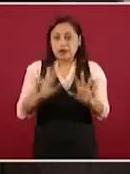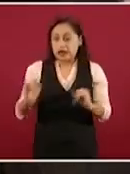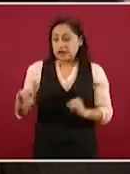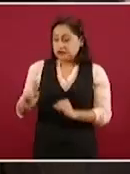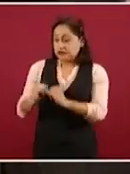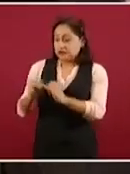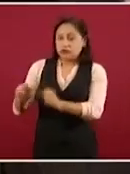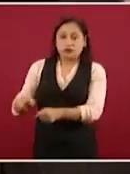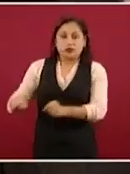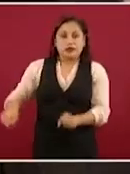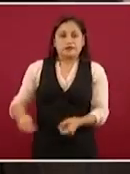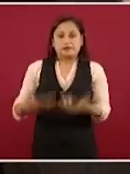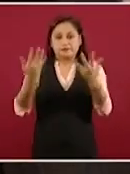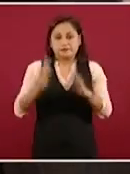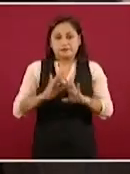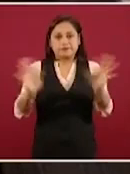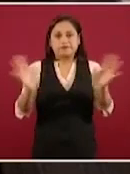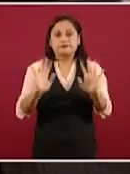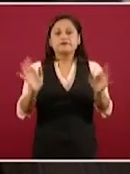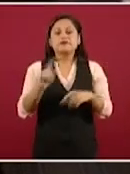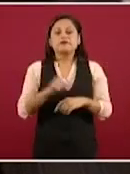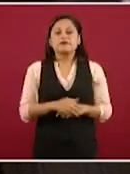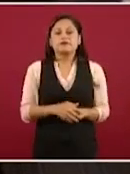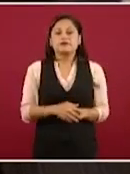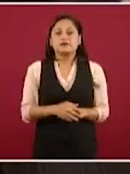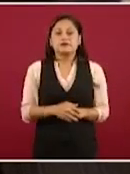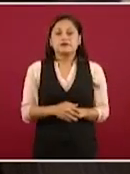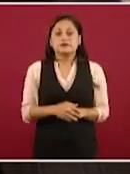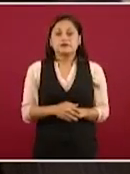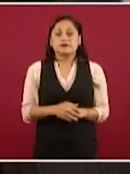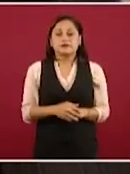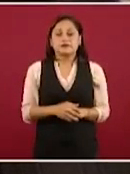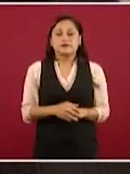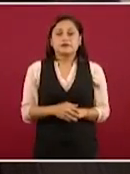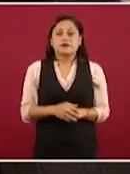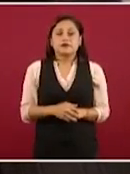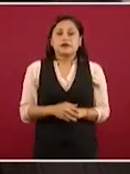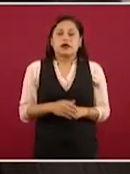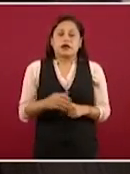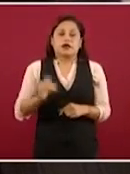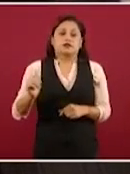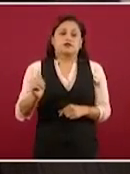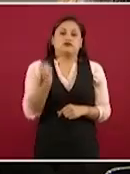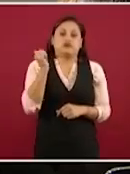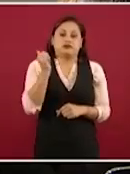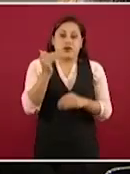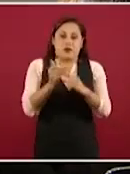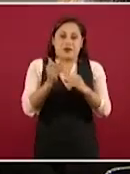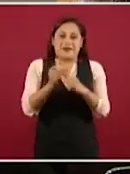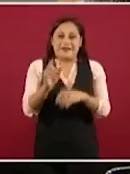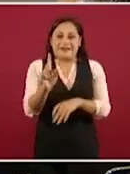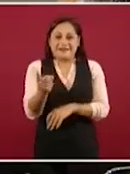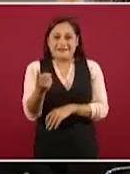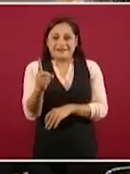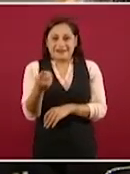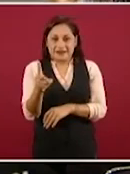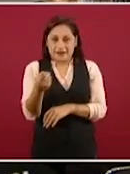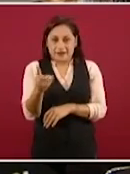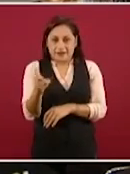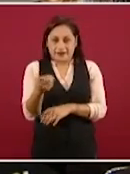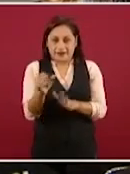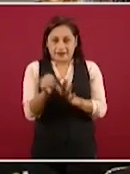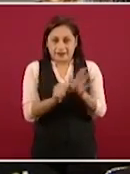tenemos, aprovechando este periodo que se viene de diciembre, aprovechando que la ciudadanía